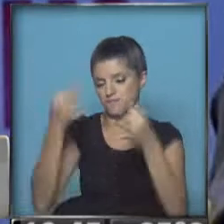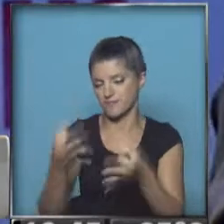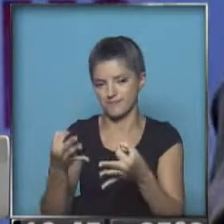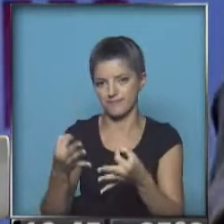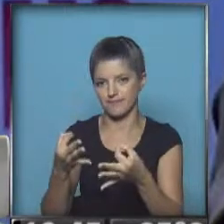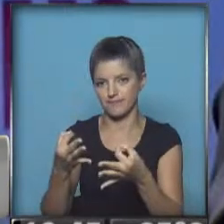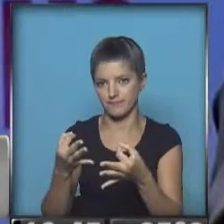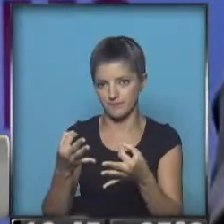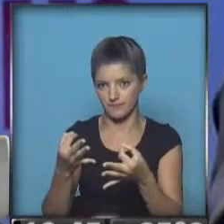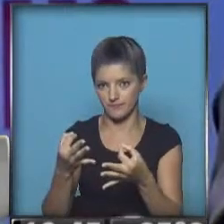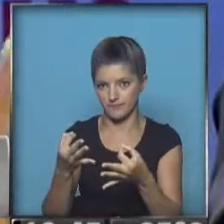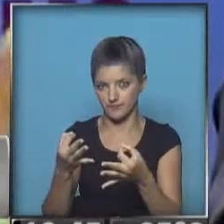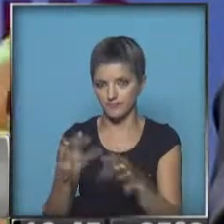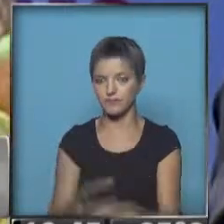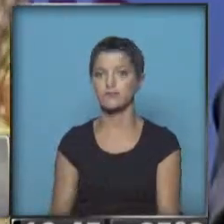mejor máscara,